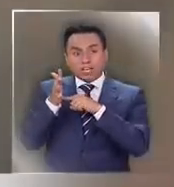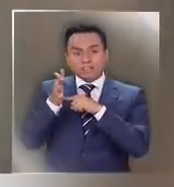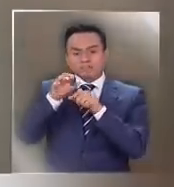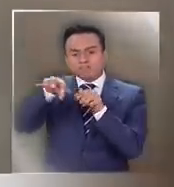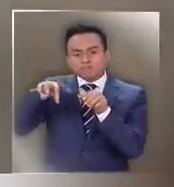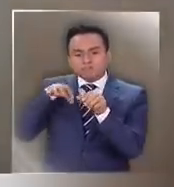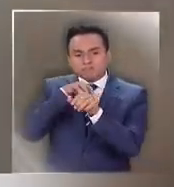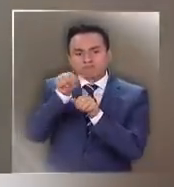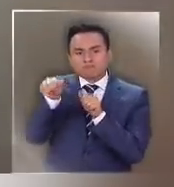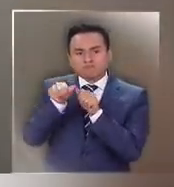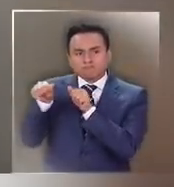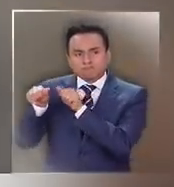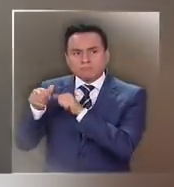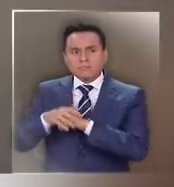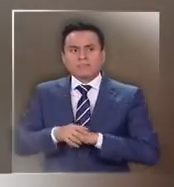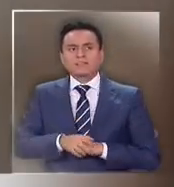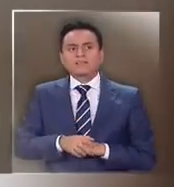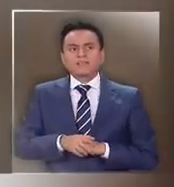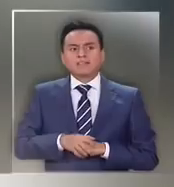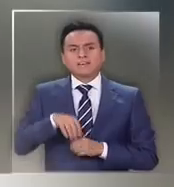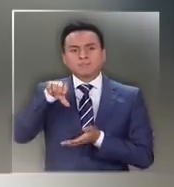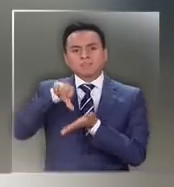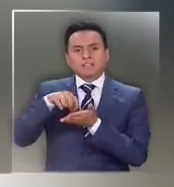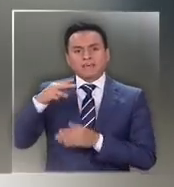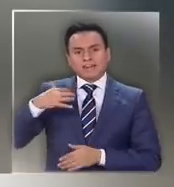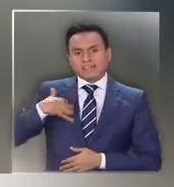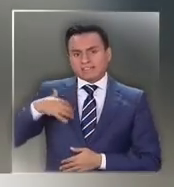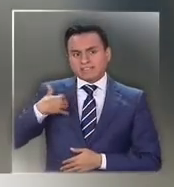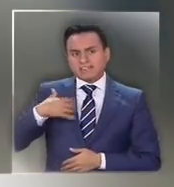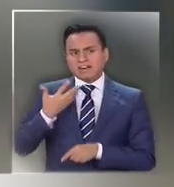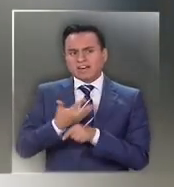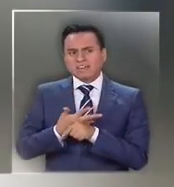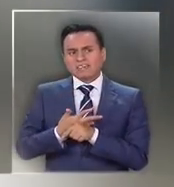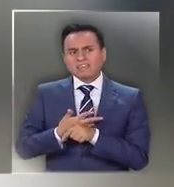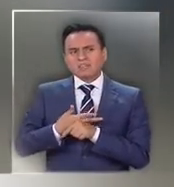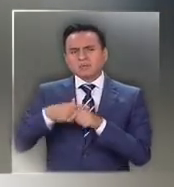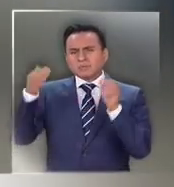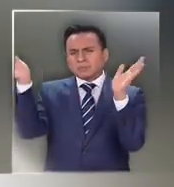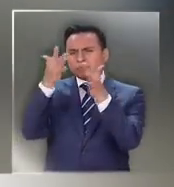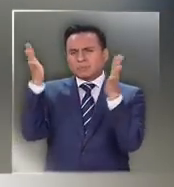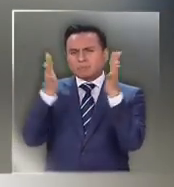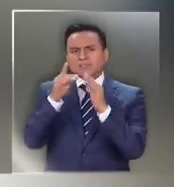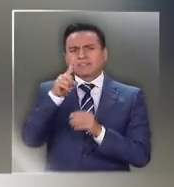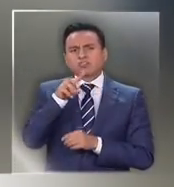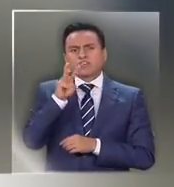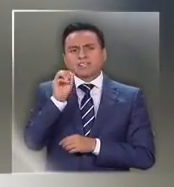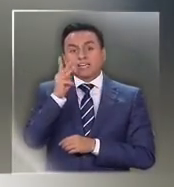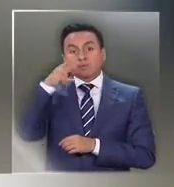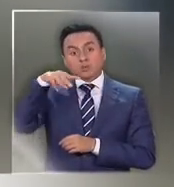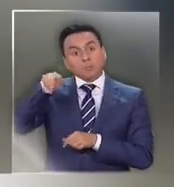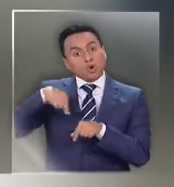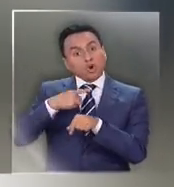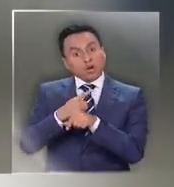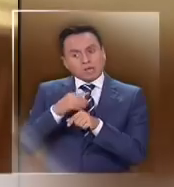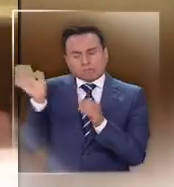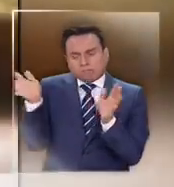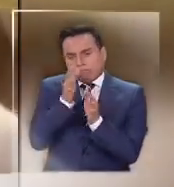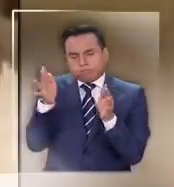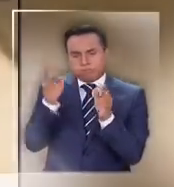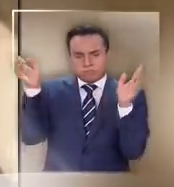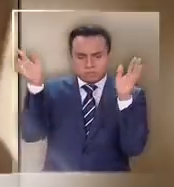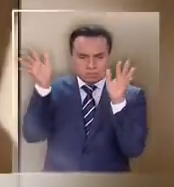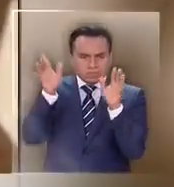localidades cercanas. En la capital argentina se registraron ráfagas de viento de hasta 130 kilómetros por hora